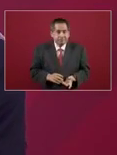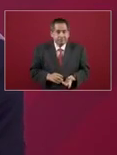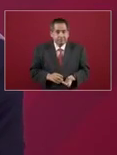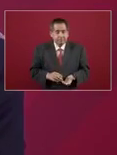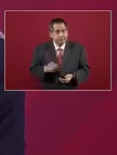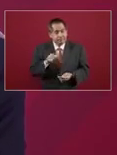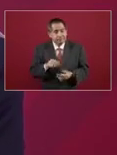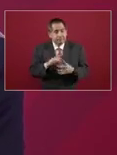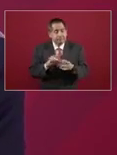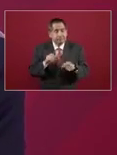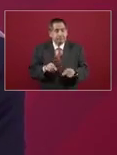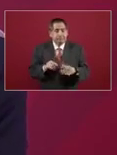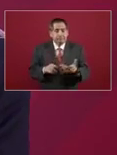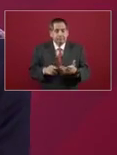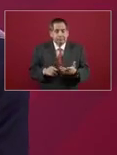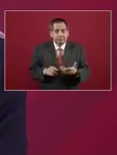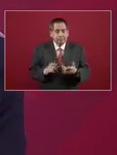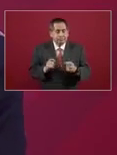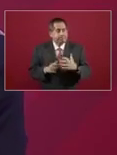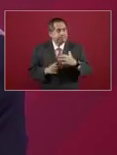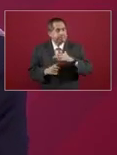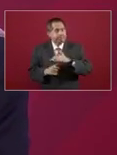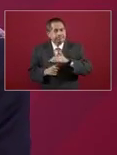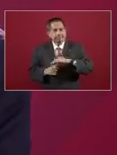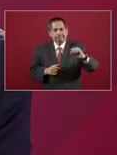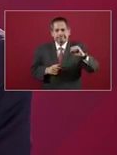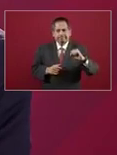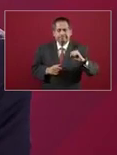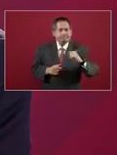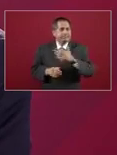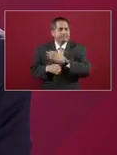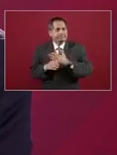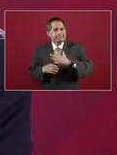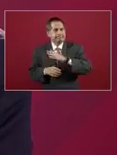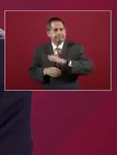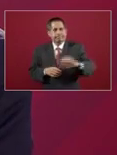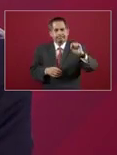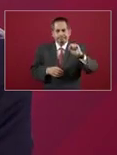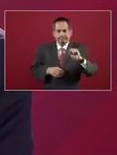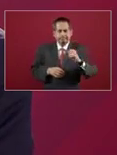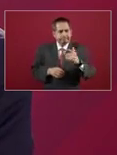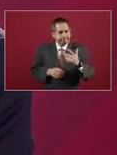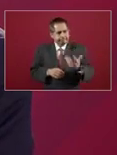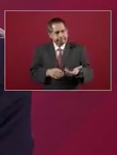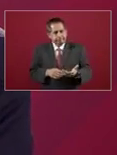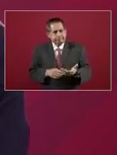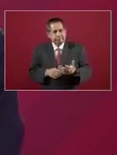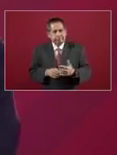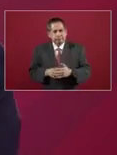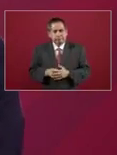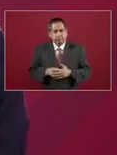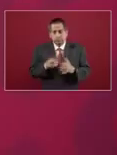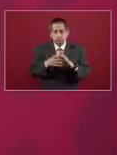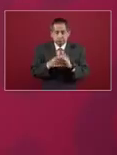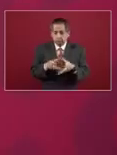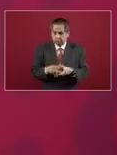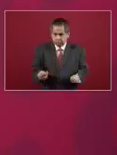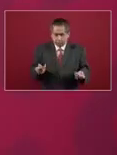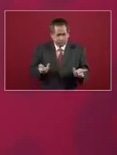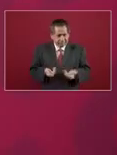donde se nos quitó más de la mitad del territorio. Todo eso